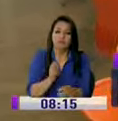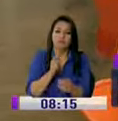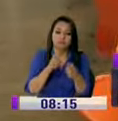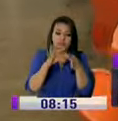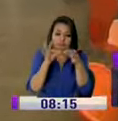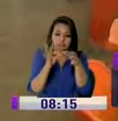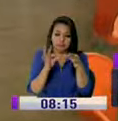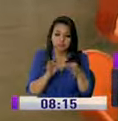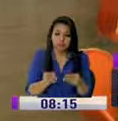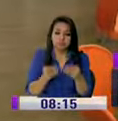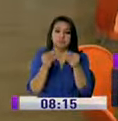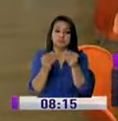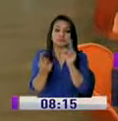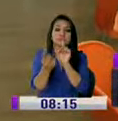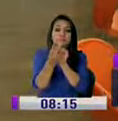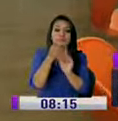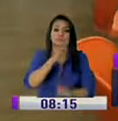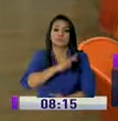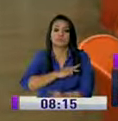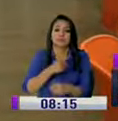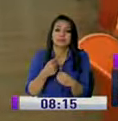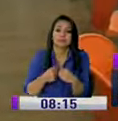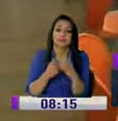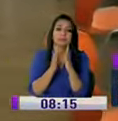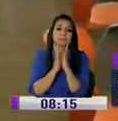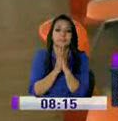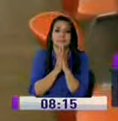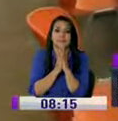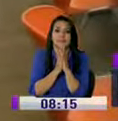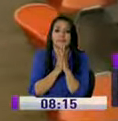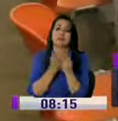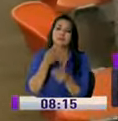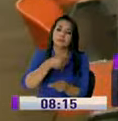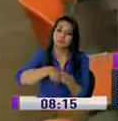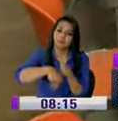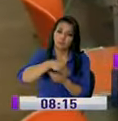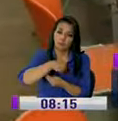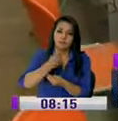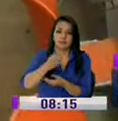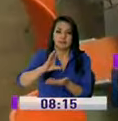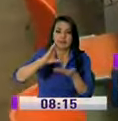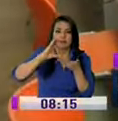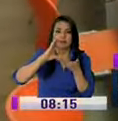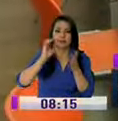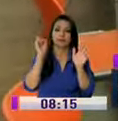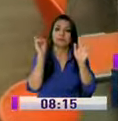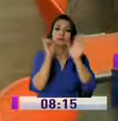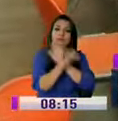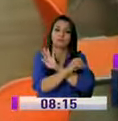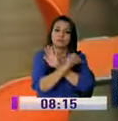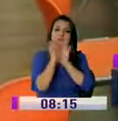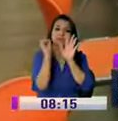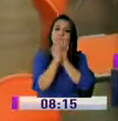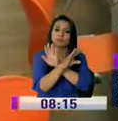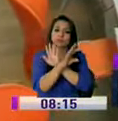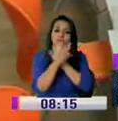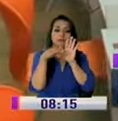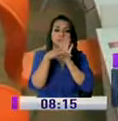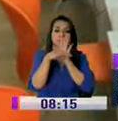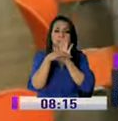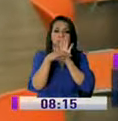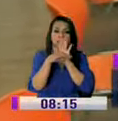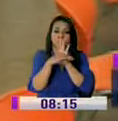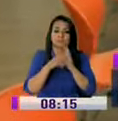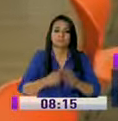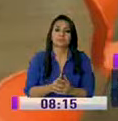formulario, acercarse a las ventanillas del municipio y sobre esa base solicitar que se le deposite en una cuenta que usted tiene que darnos